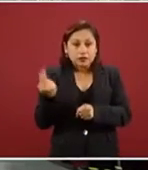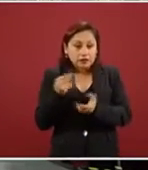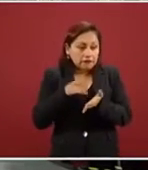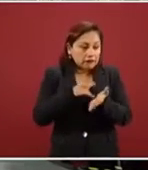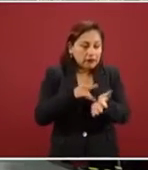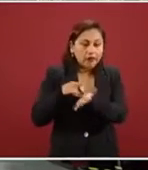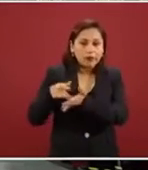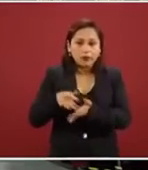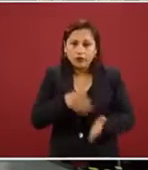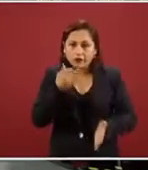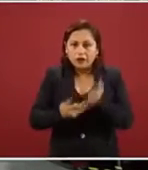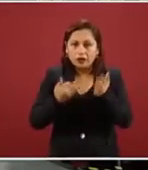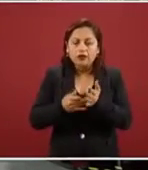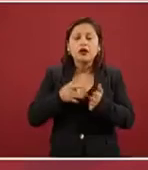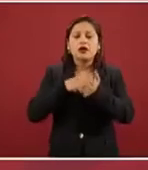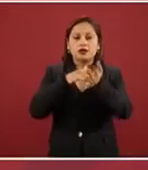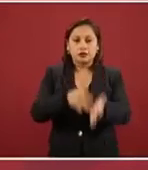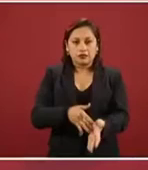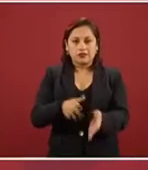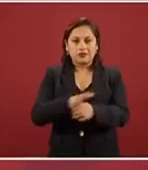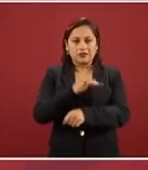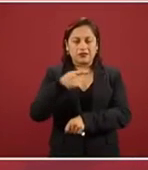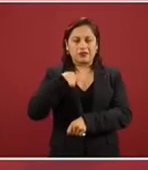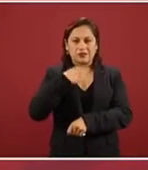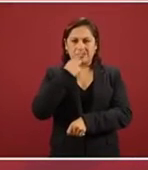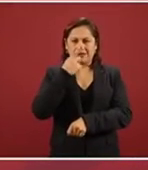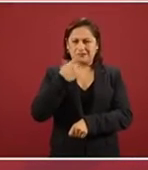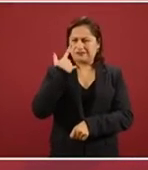puede haber gobierno rico con pueblo pobre.